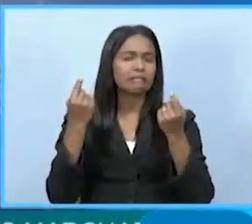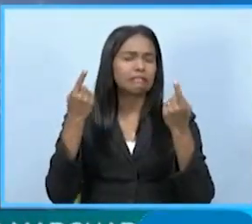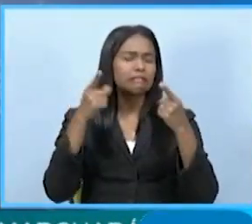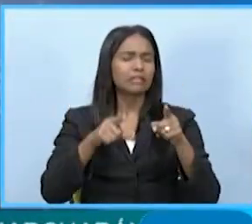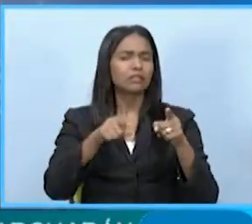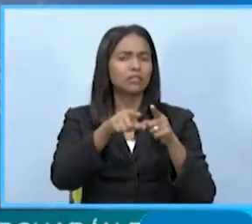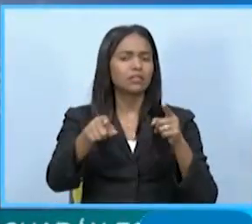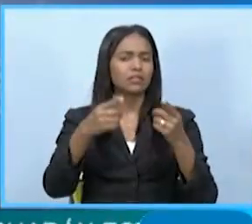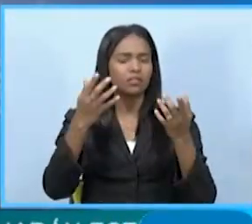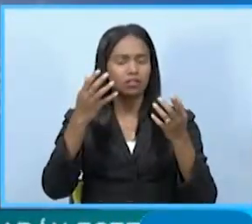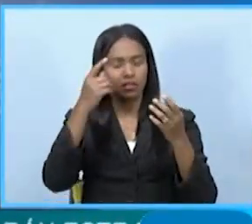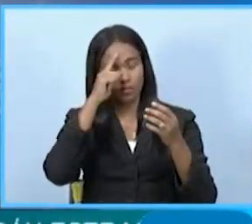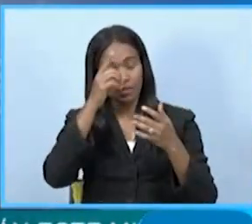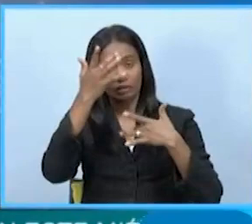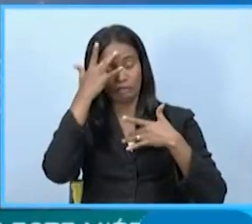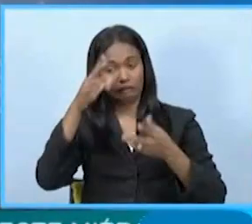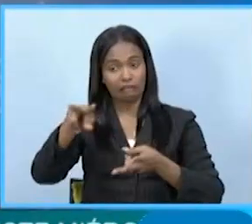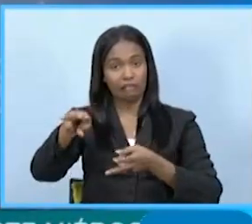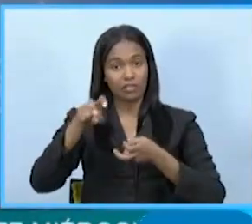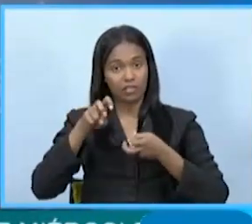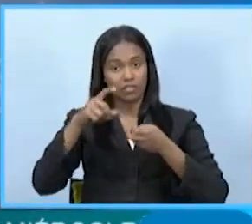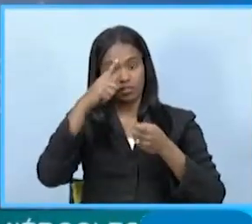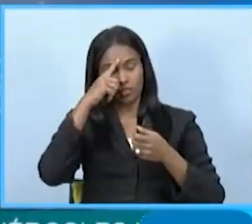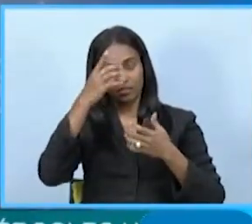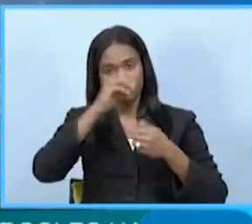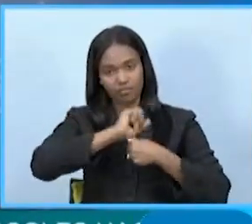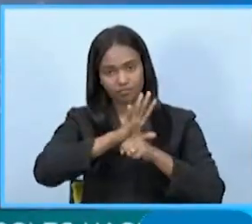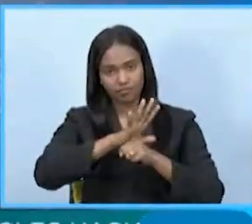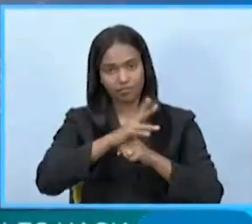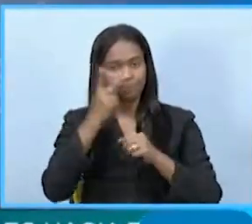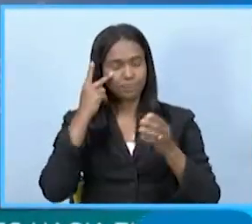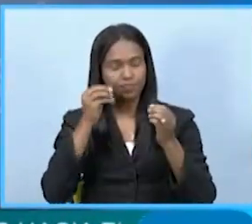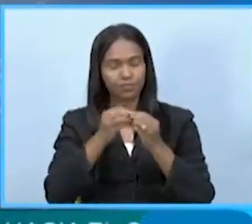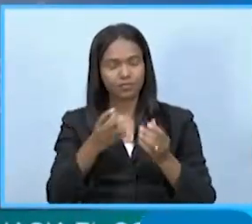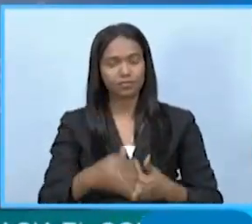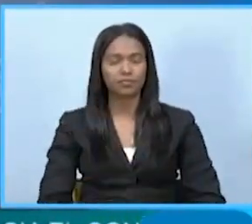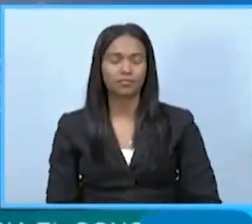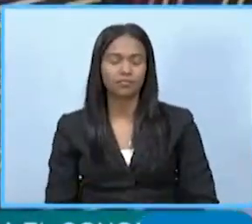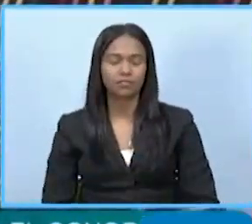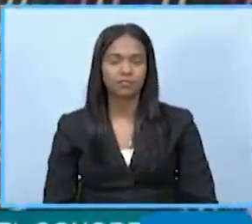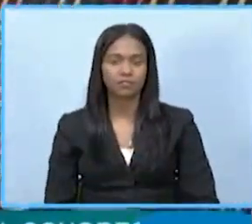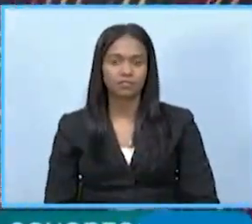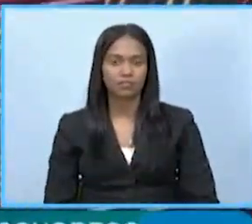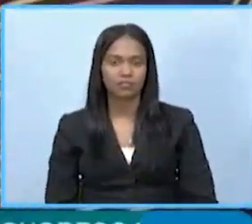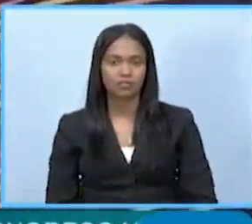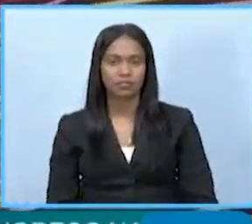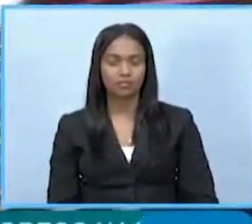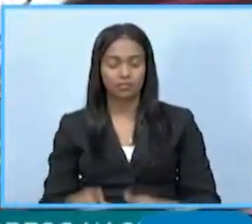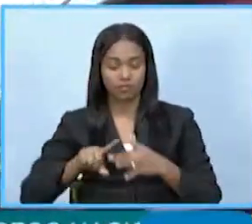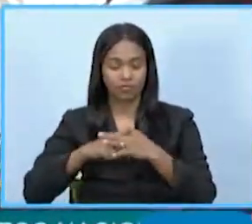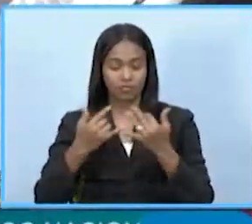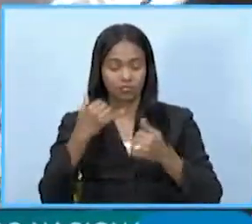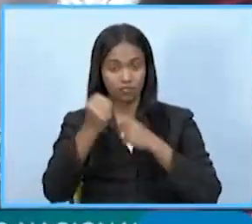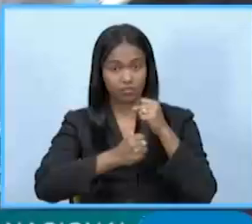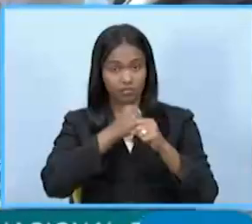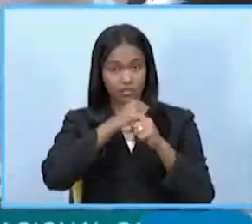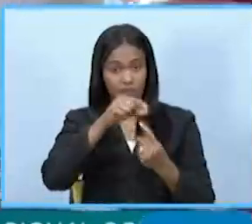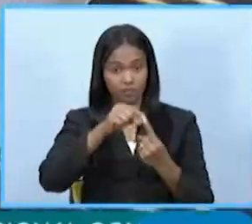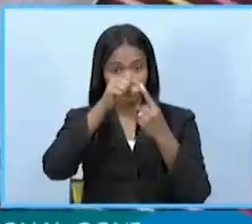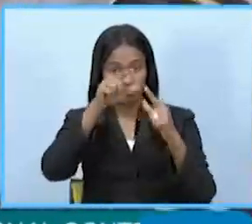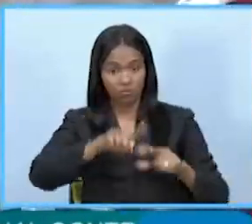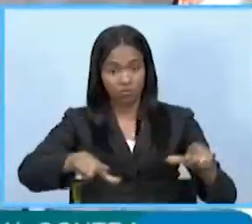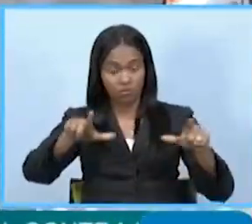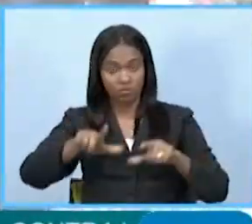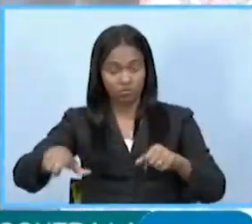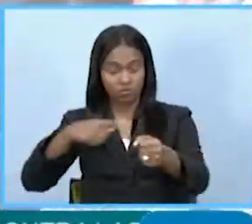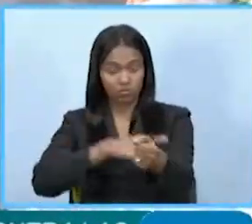esta escala alcista de contagios de coronavirus. Vamos a ver los detalles. Adelante. Desde inicio de año, los principales puntos de toma